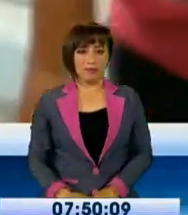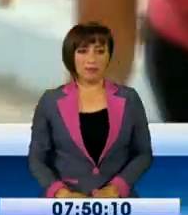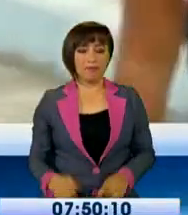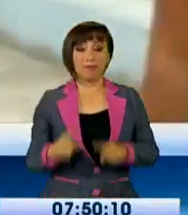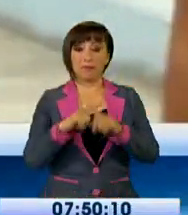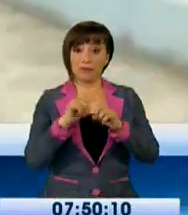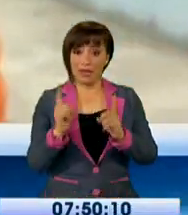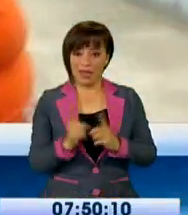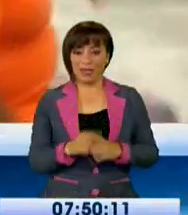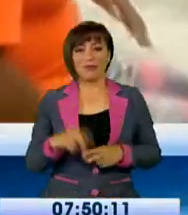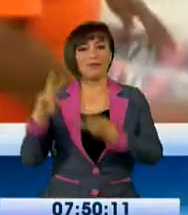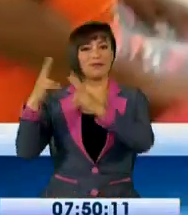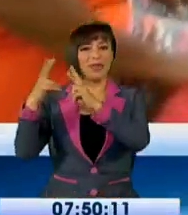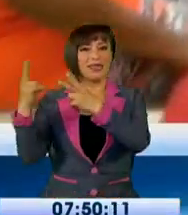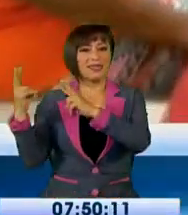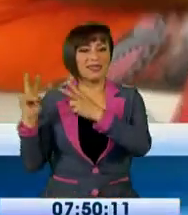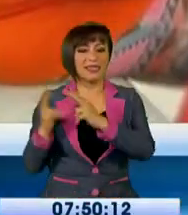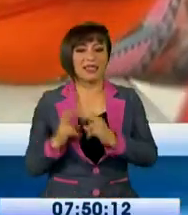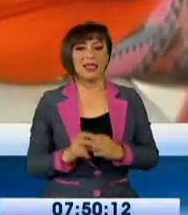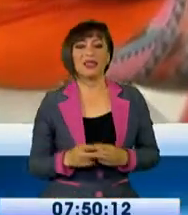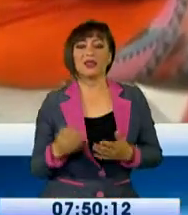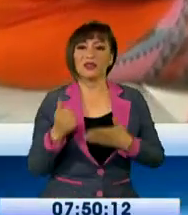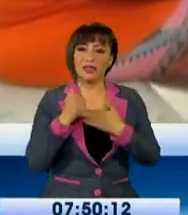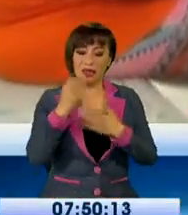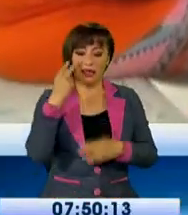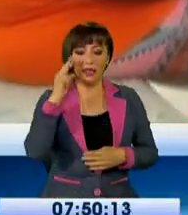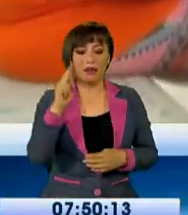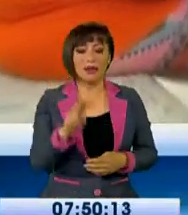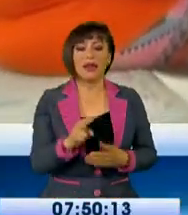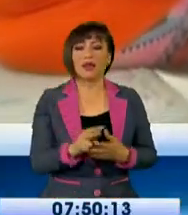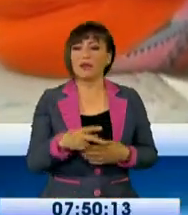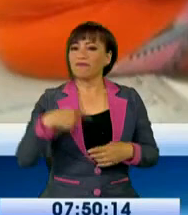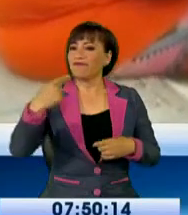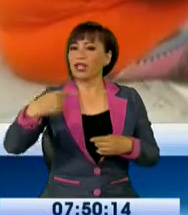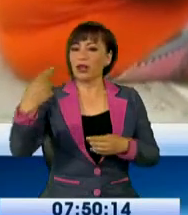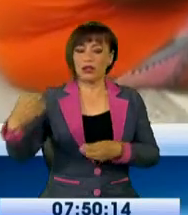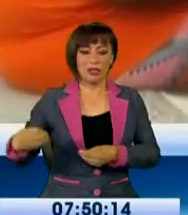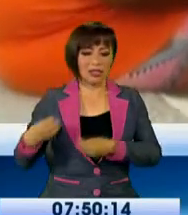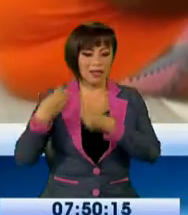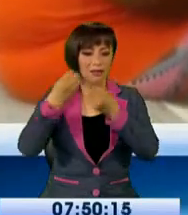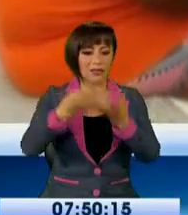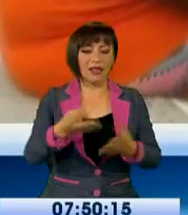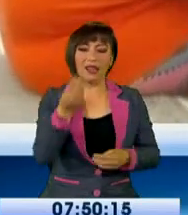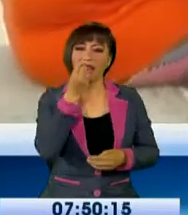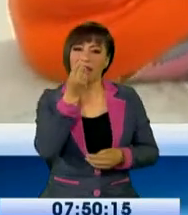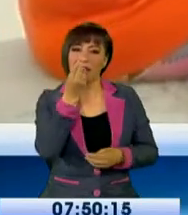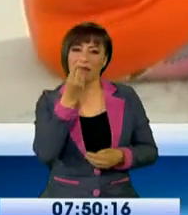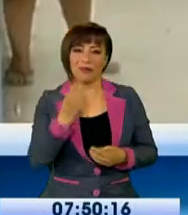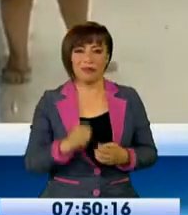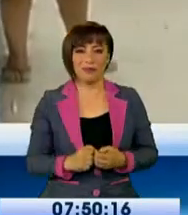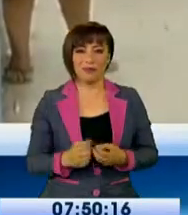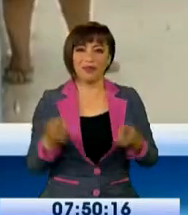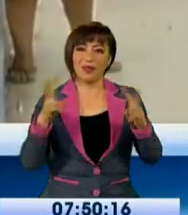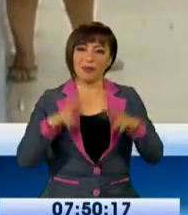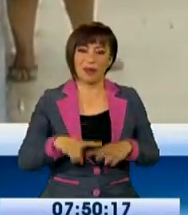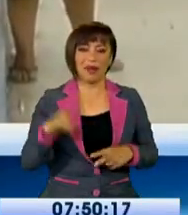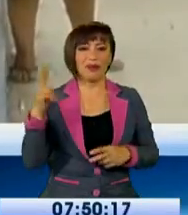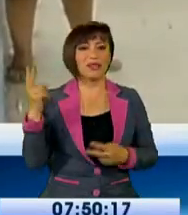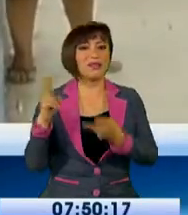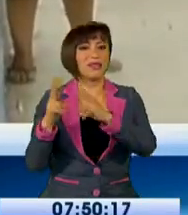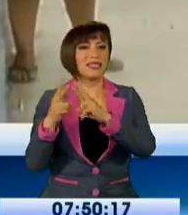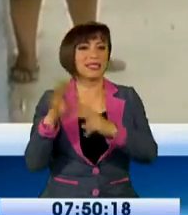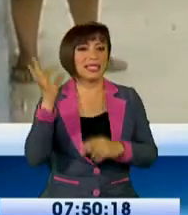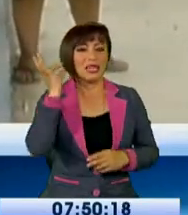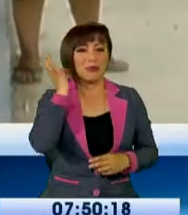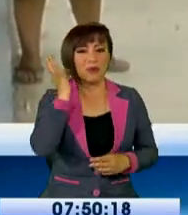la solidaridad de los moradores del sector, que todos los días les llevan alimentos. Y una vecina que se ha convertido para